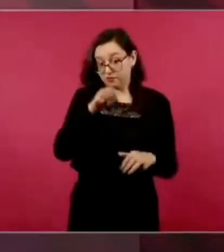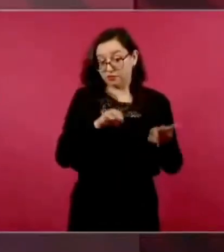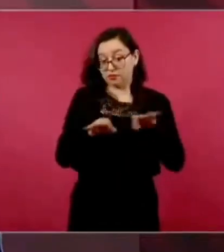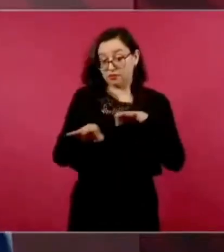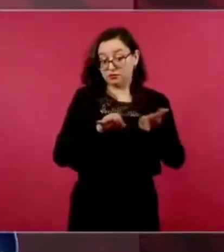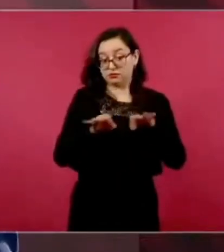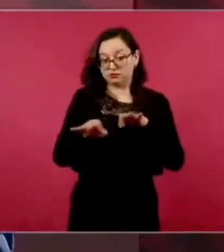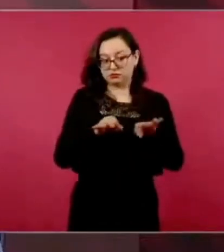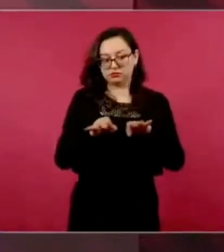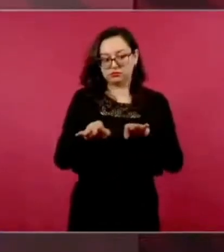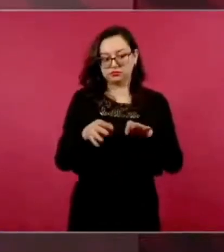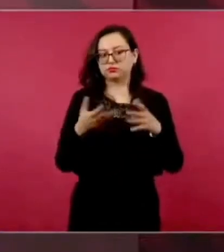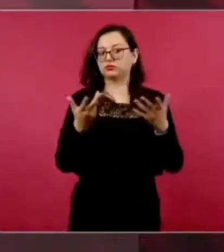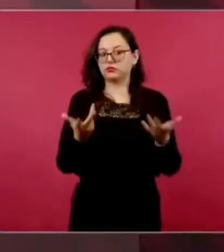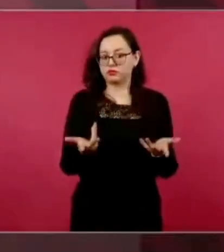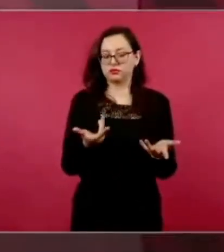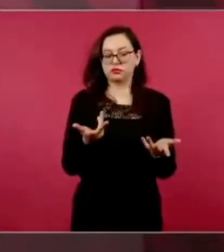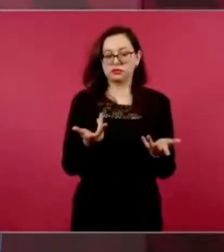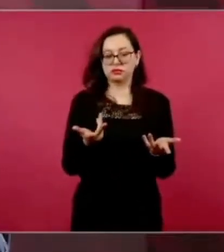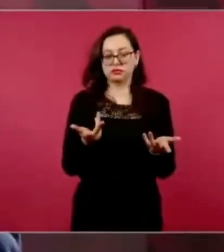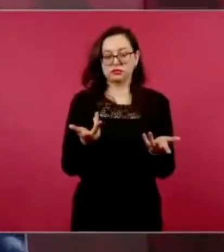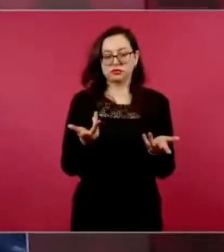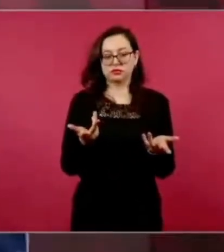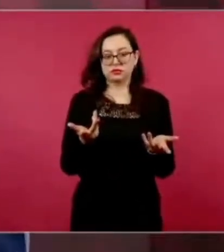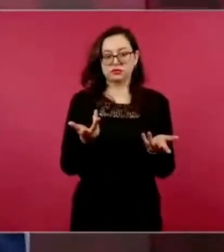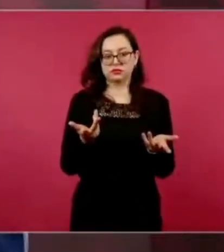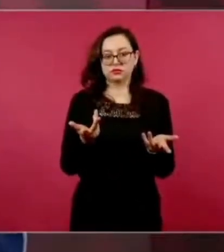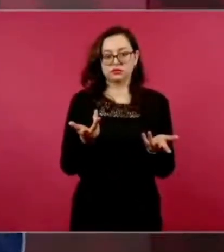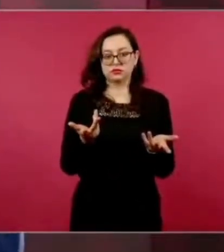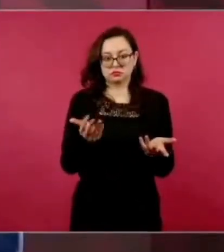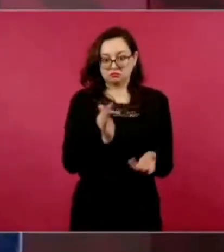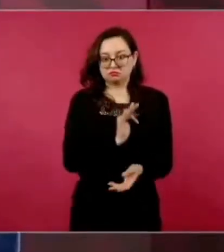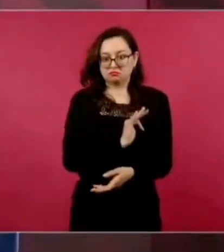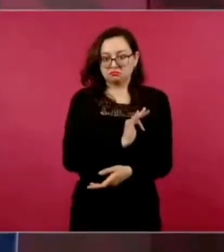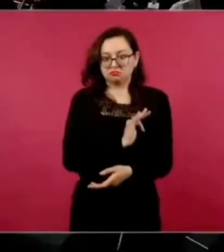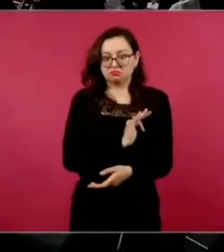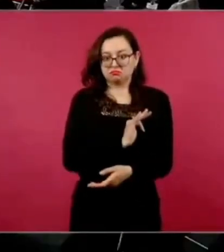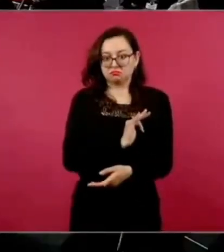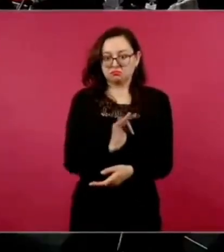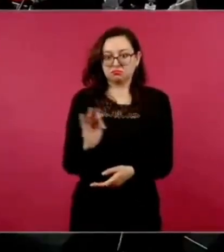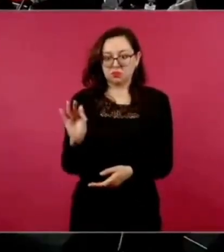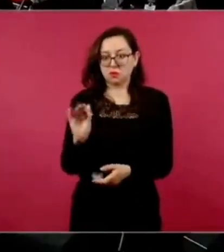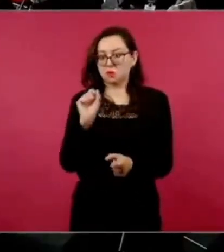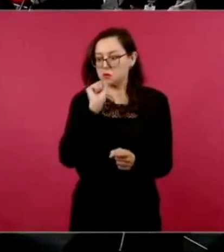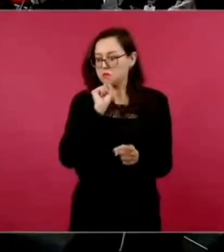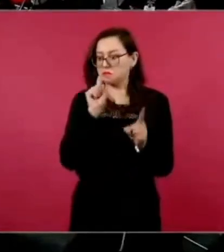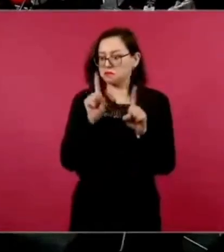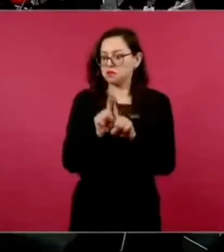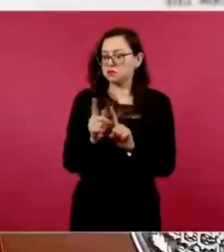se logra un acuerdo con los canales